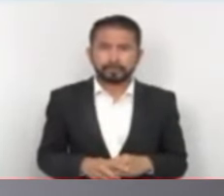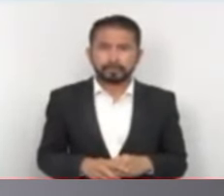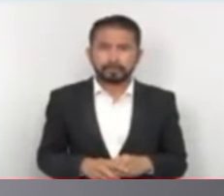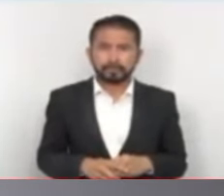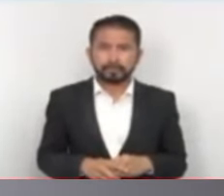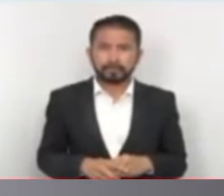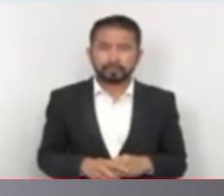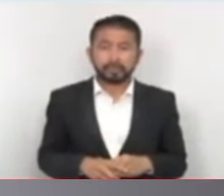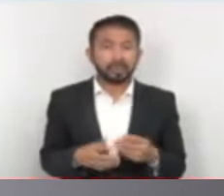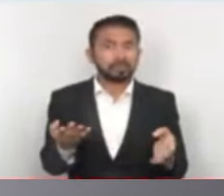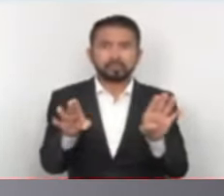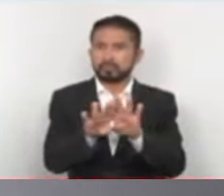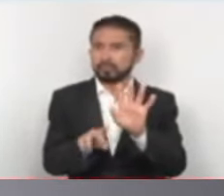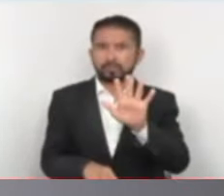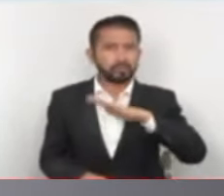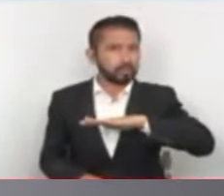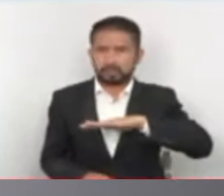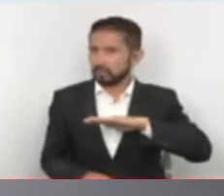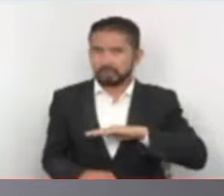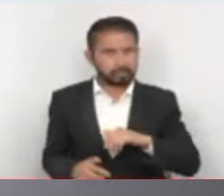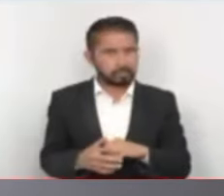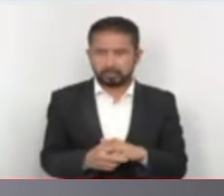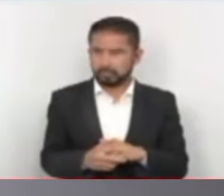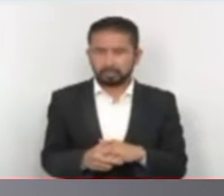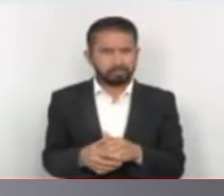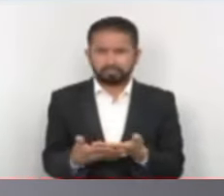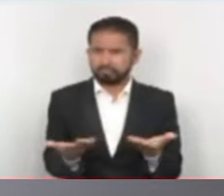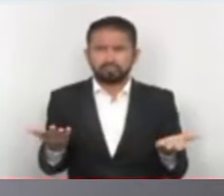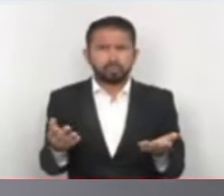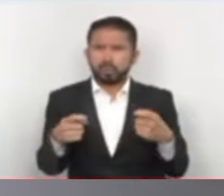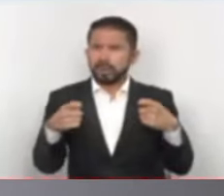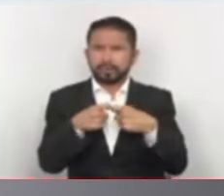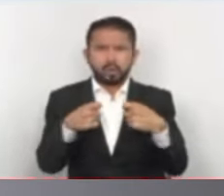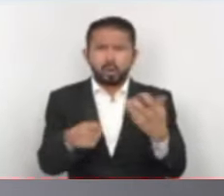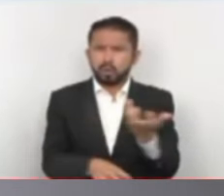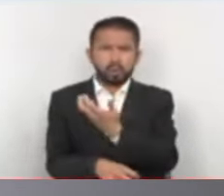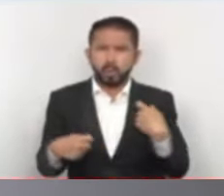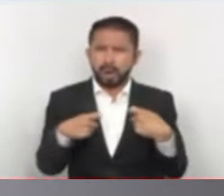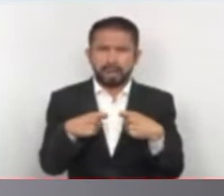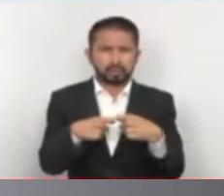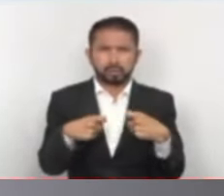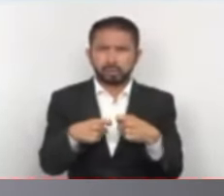No cerrar a las 5 de la tarde, hacerlo de manera electrónica. Creo que sería